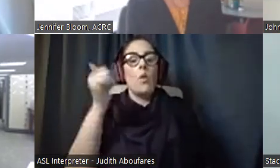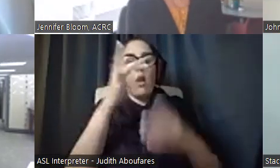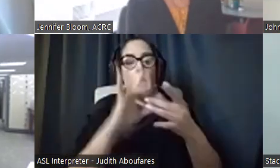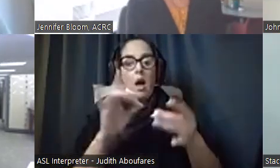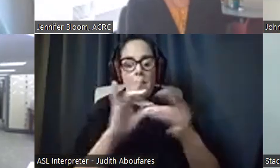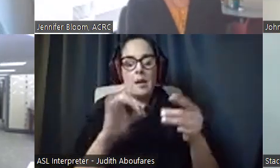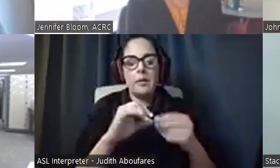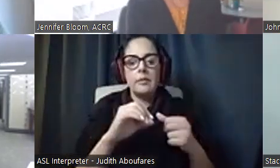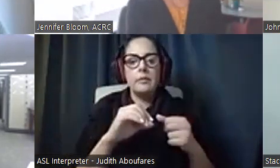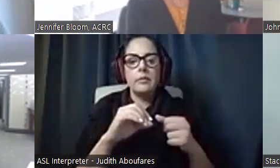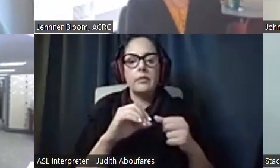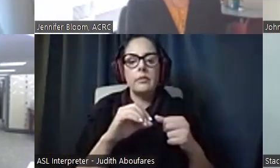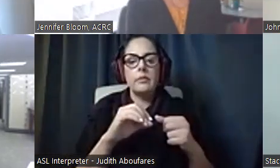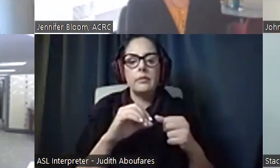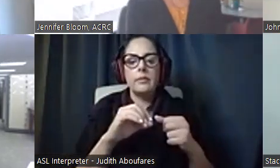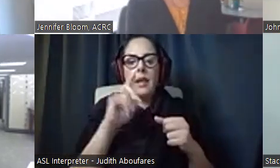Muy bien, un comentario